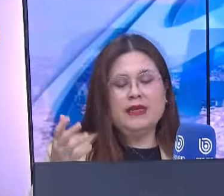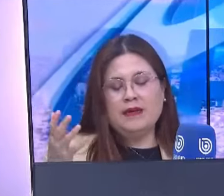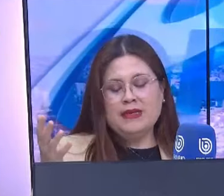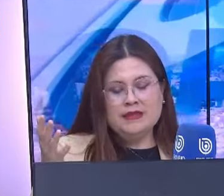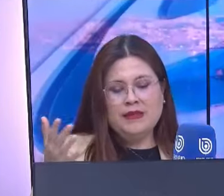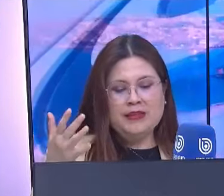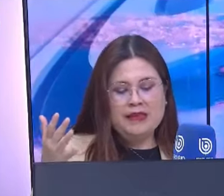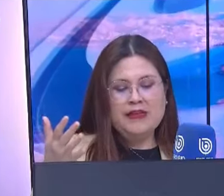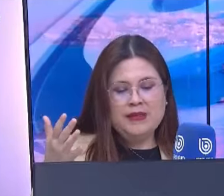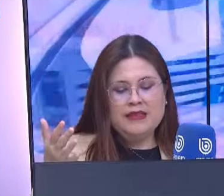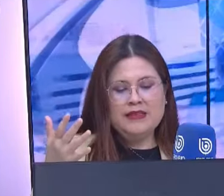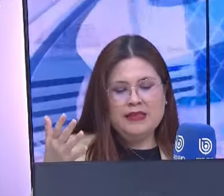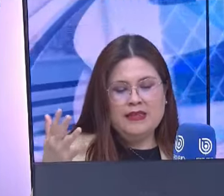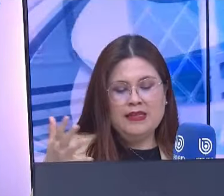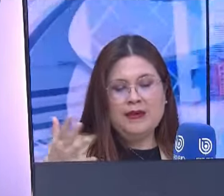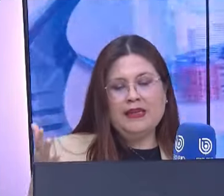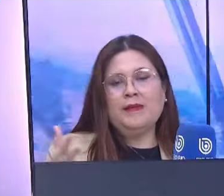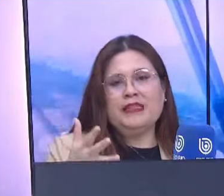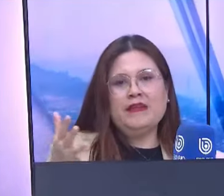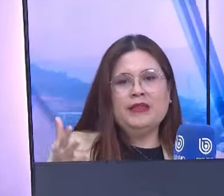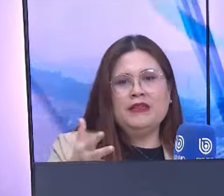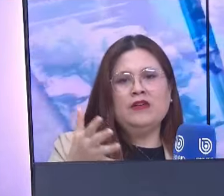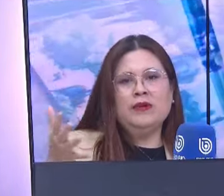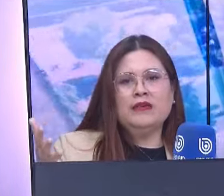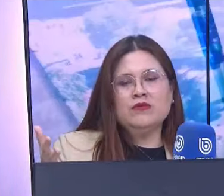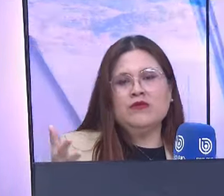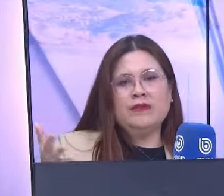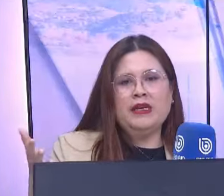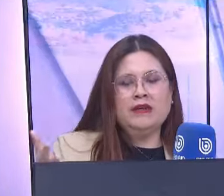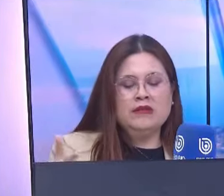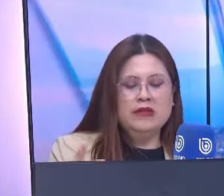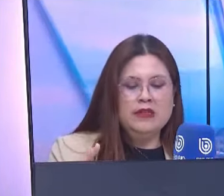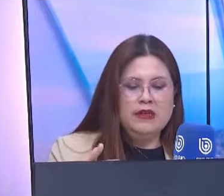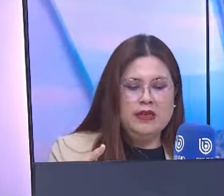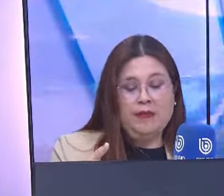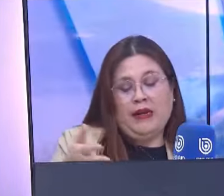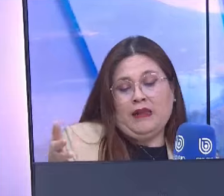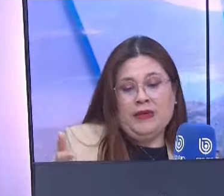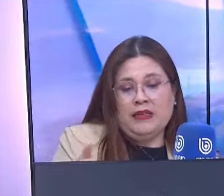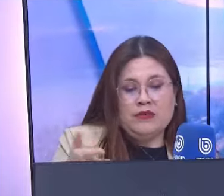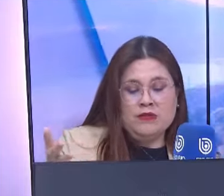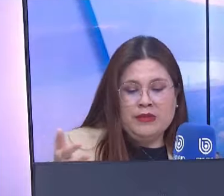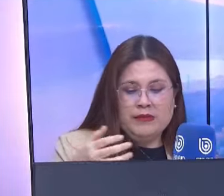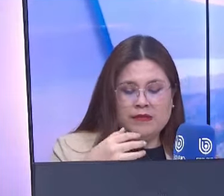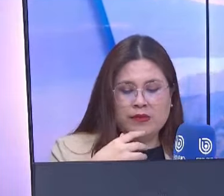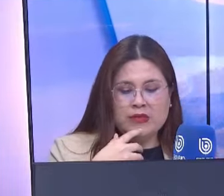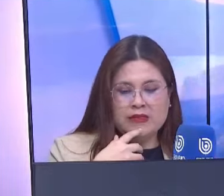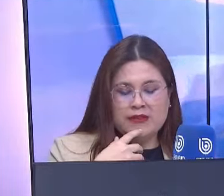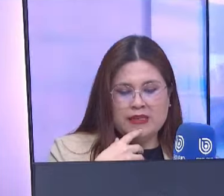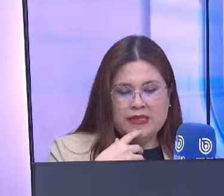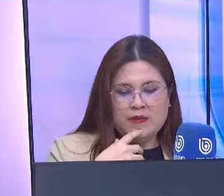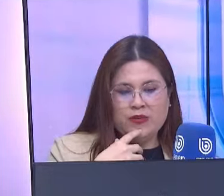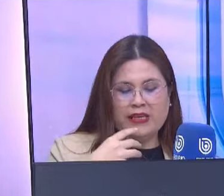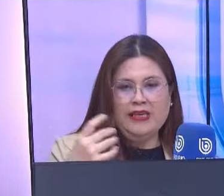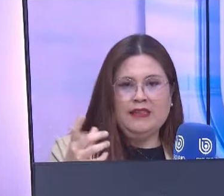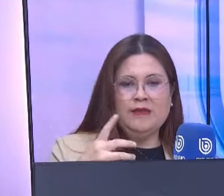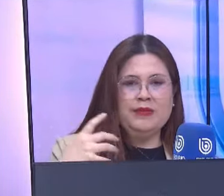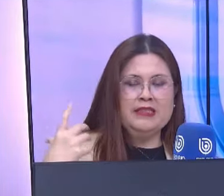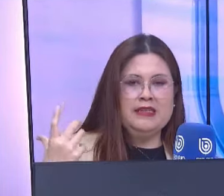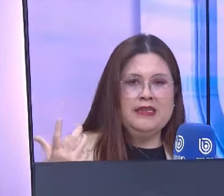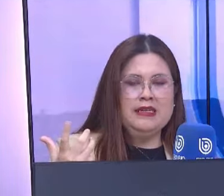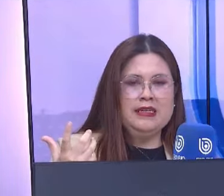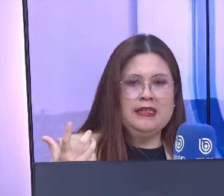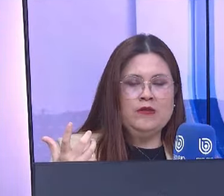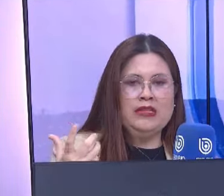que además Lamentablemente están estas imágenes Lamentablemente digo para su familia no para la investigación pueden pueden servir porque esta